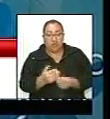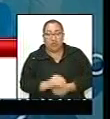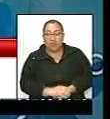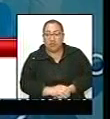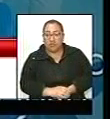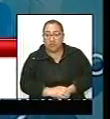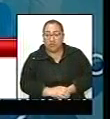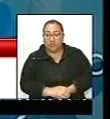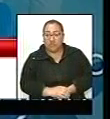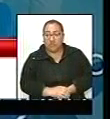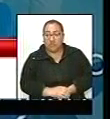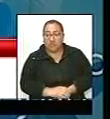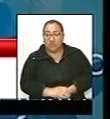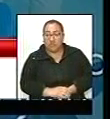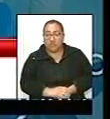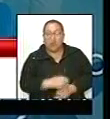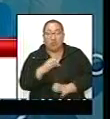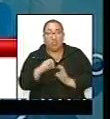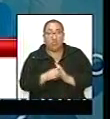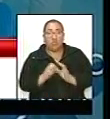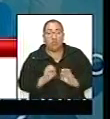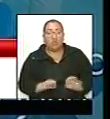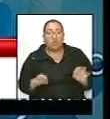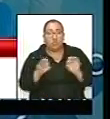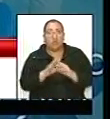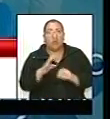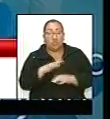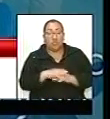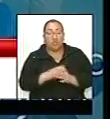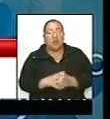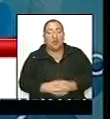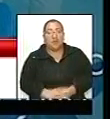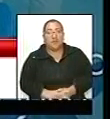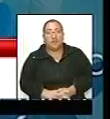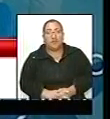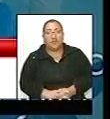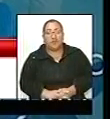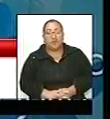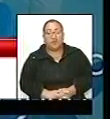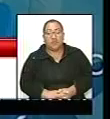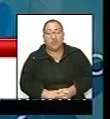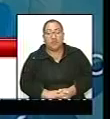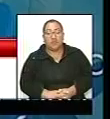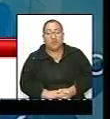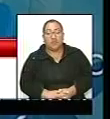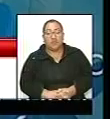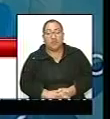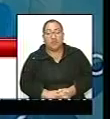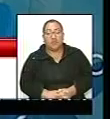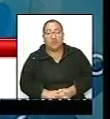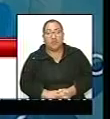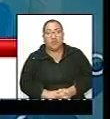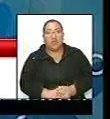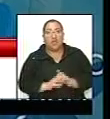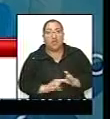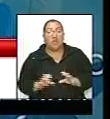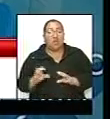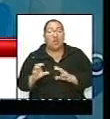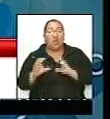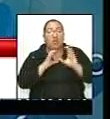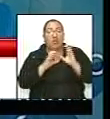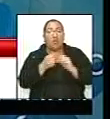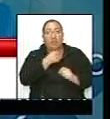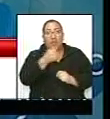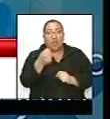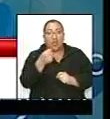un proyecto muy importante sobre la actividad de comunicadora y periodista que ella tiene